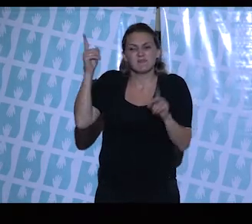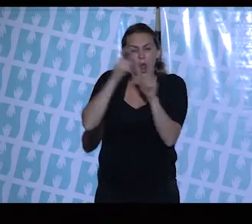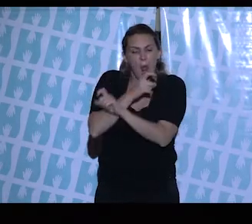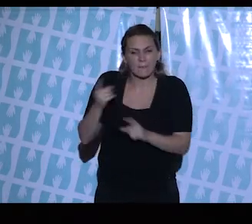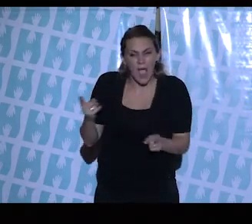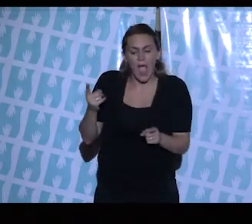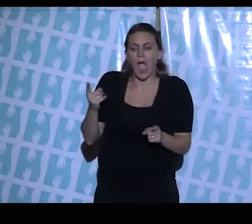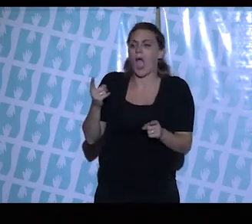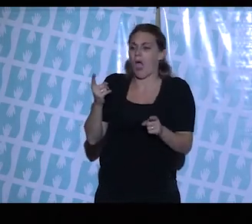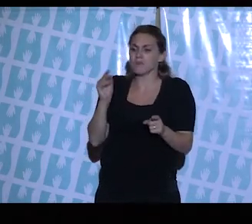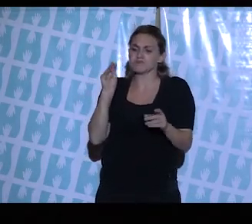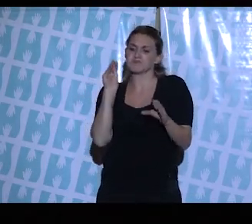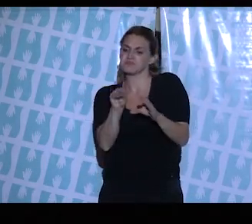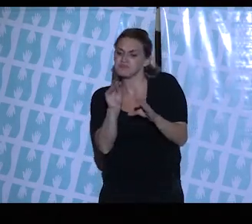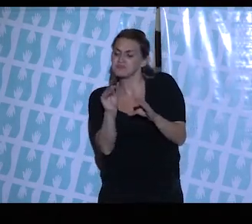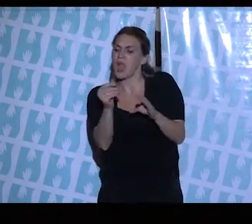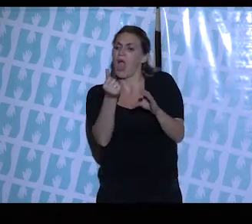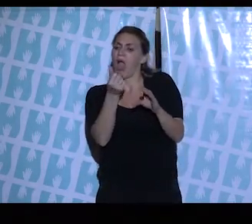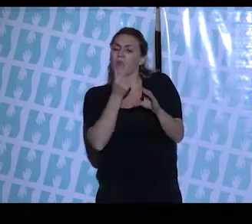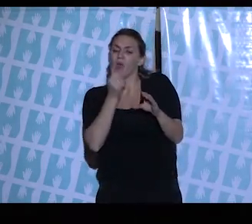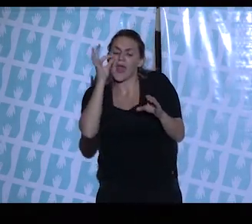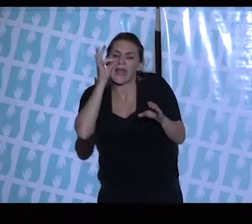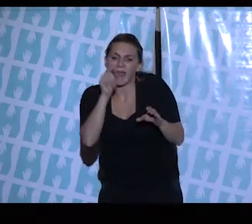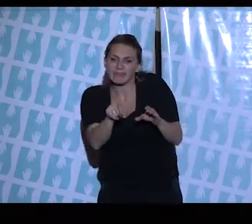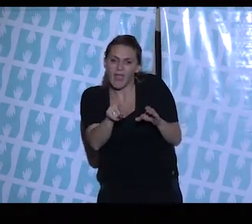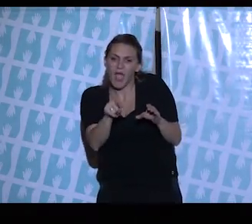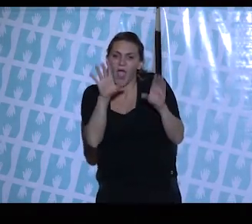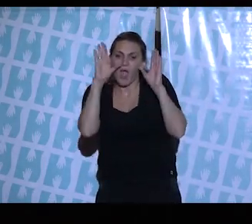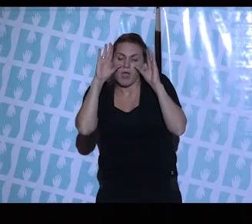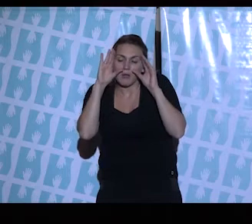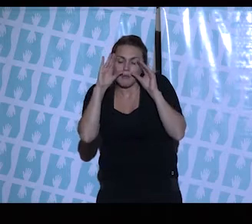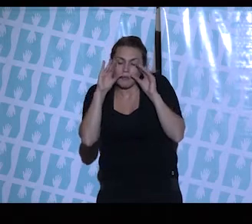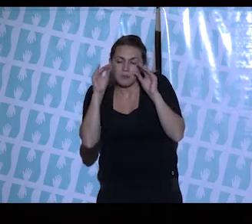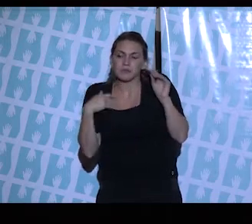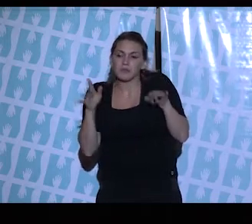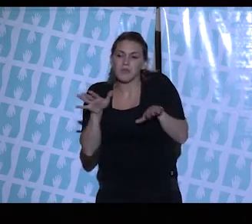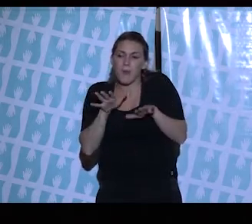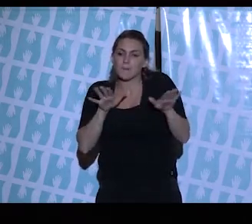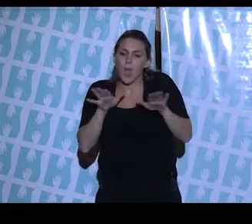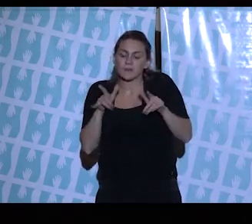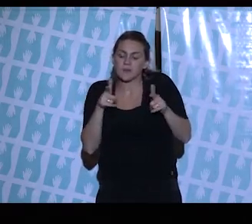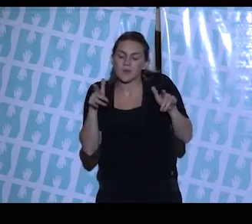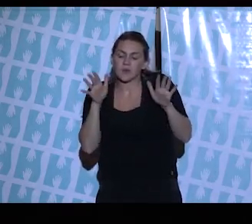las ratas o a los ratones, se quedaban quietitas con los ojos cerrados, inmóviles.